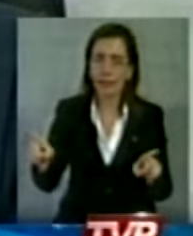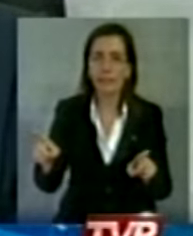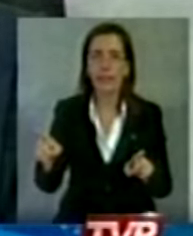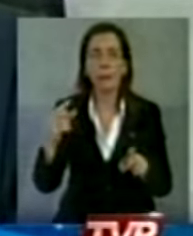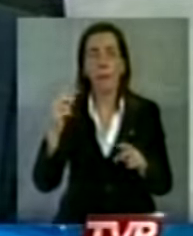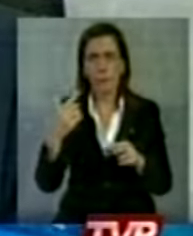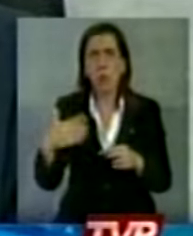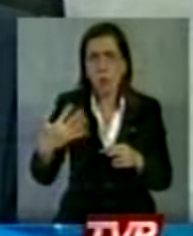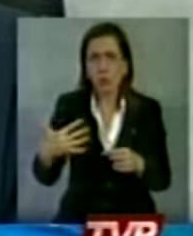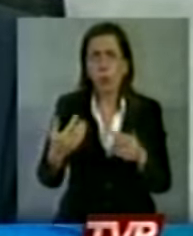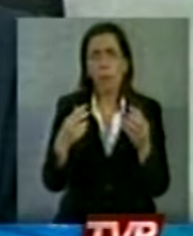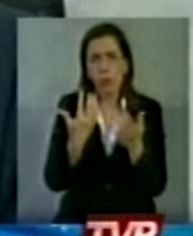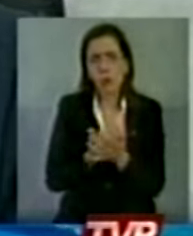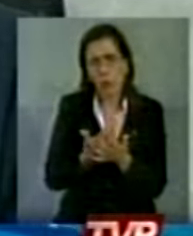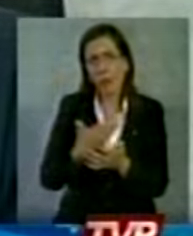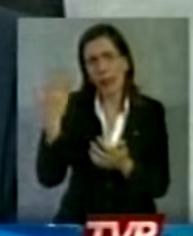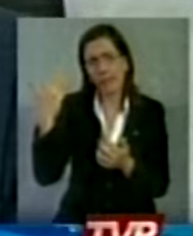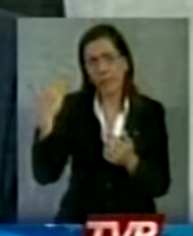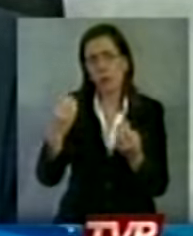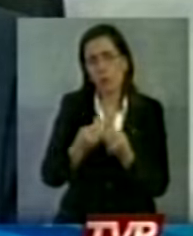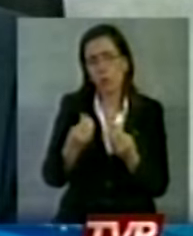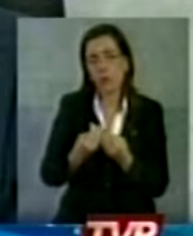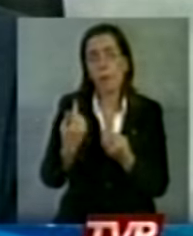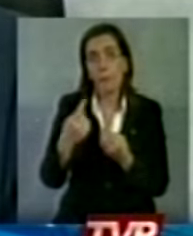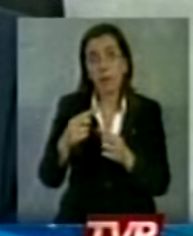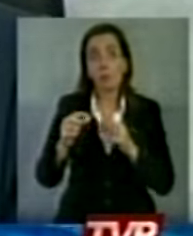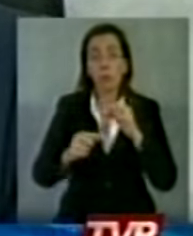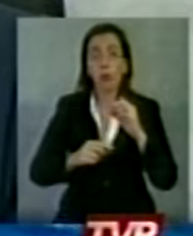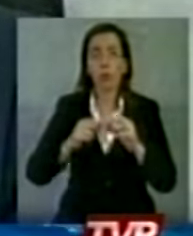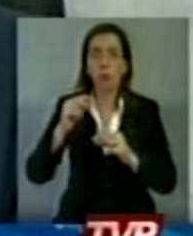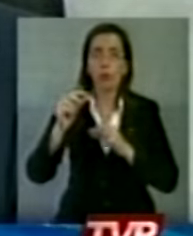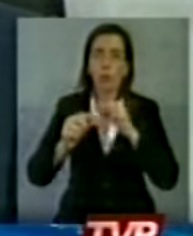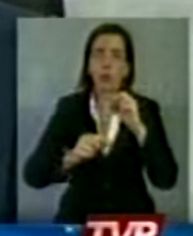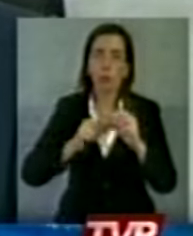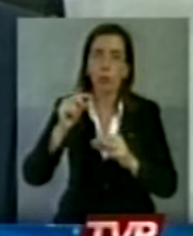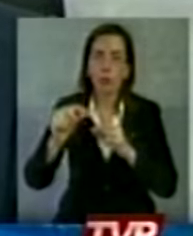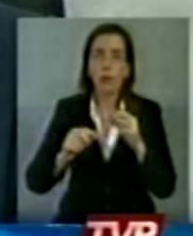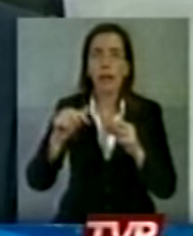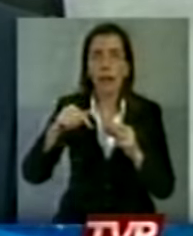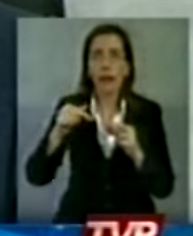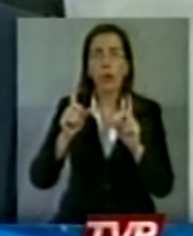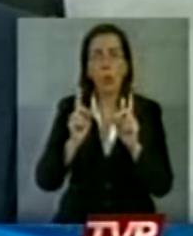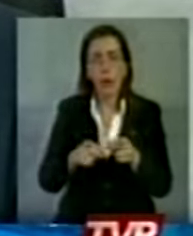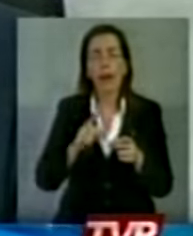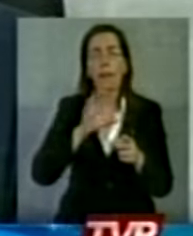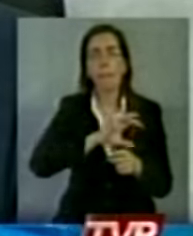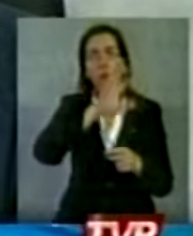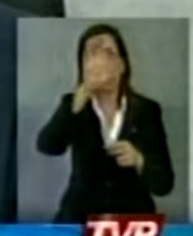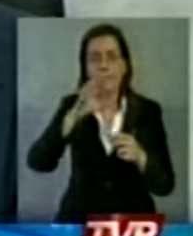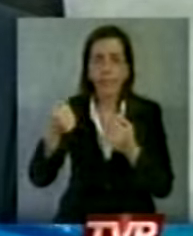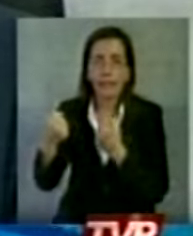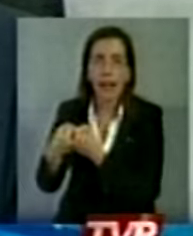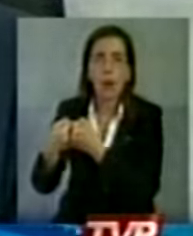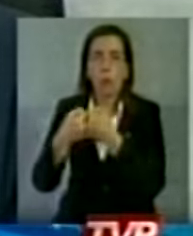fueron relevantes y, sin embargo, en medio de todo ello, las provincias logramos